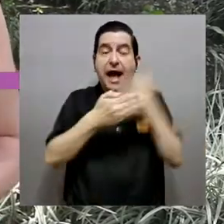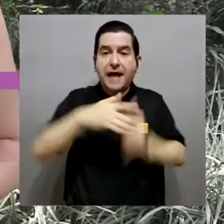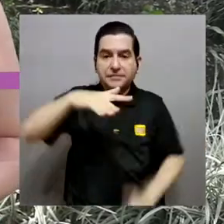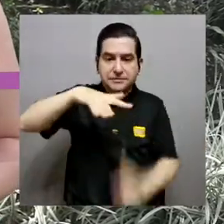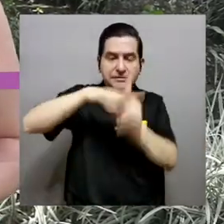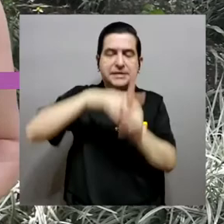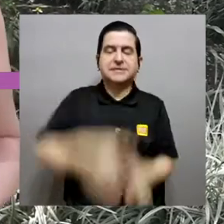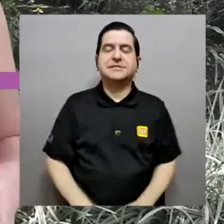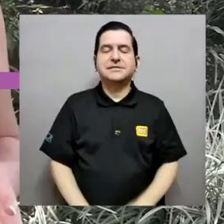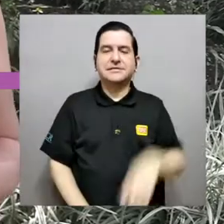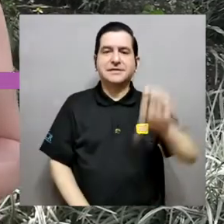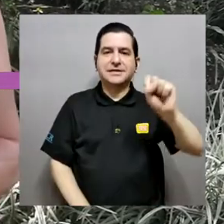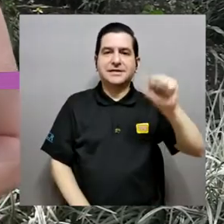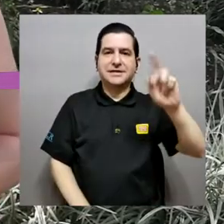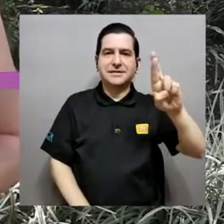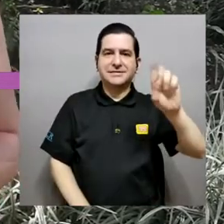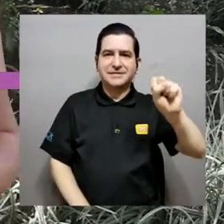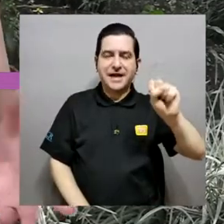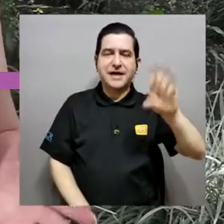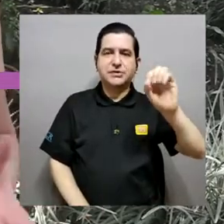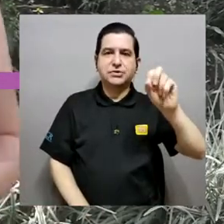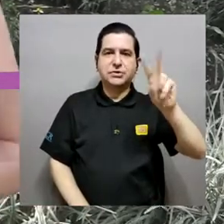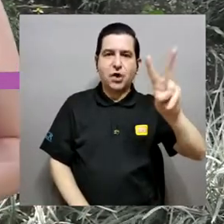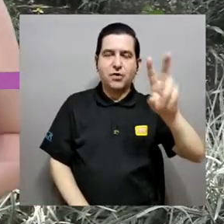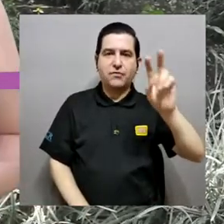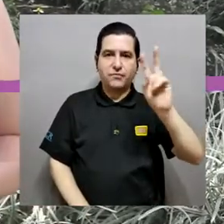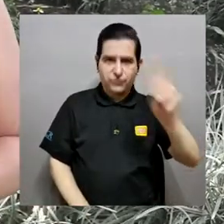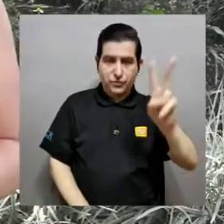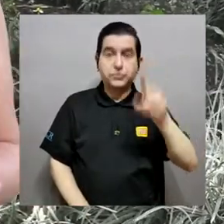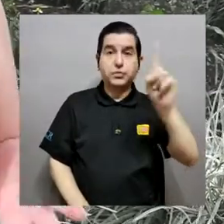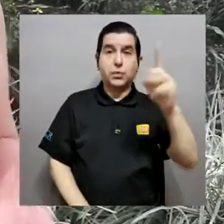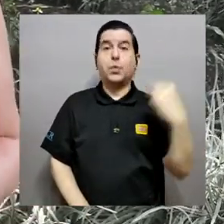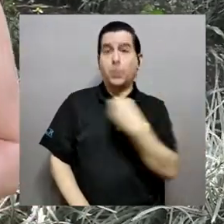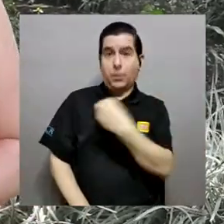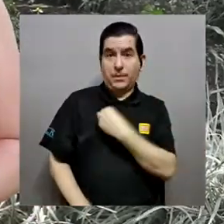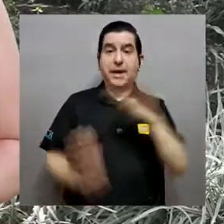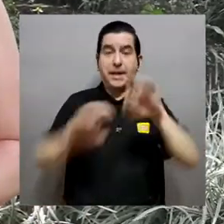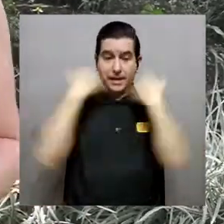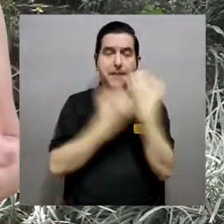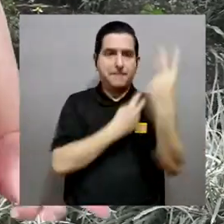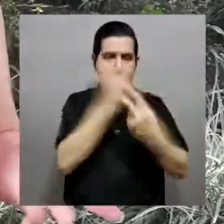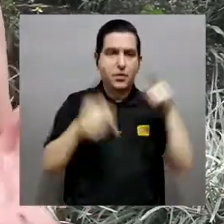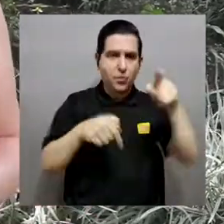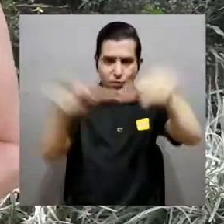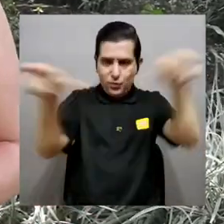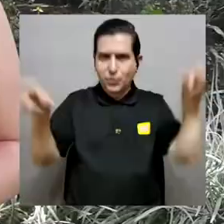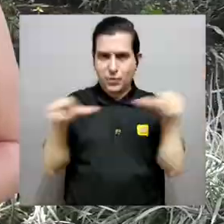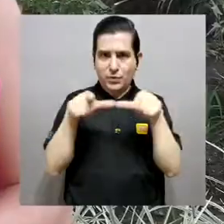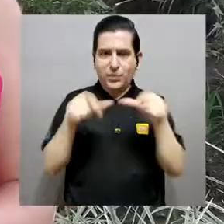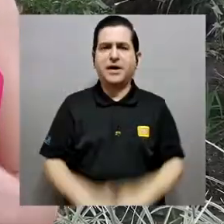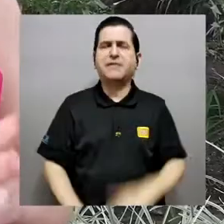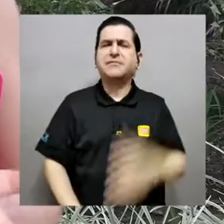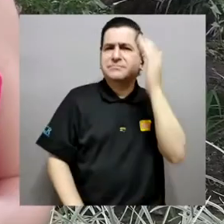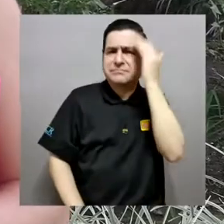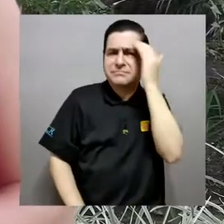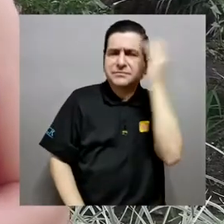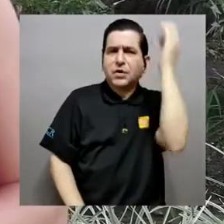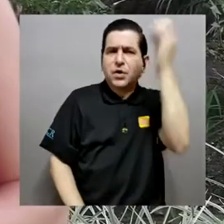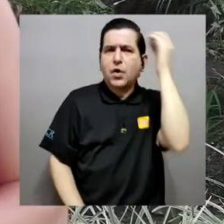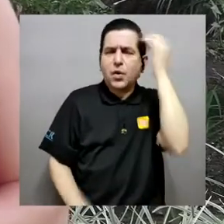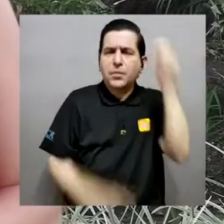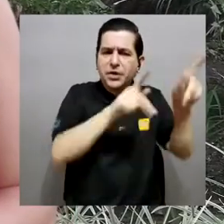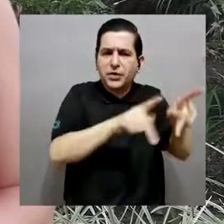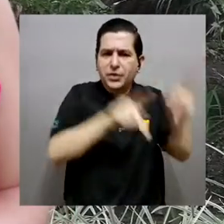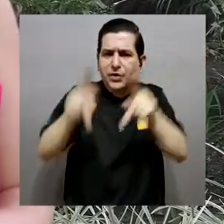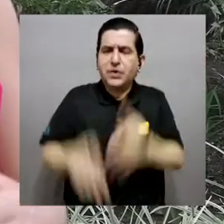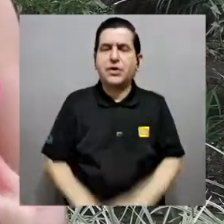antes de la aparición del SARS-CoV-2, ya que aprovechamos la visita de un miembro de nuestro equipo a estos lugares. Conoceremos la